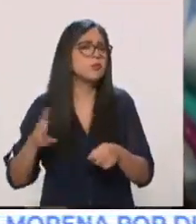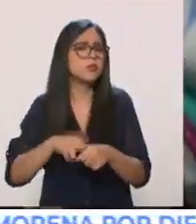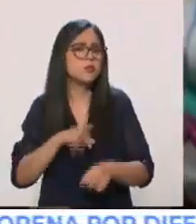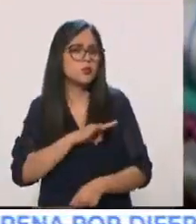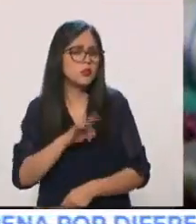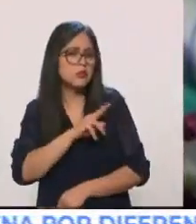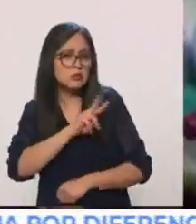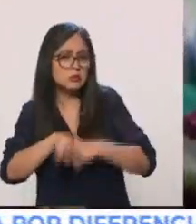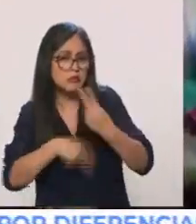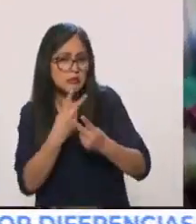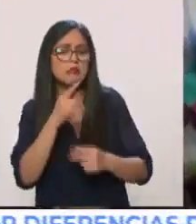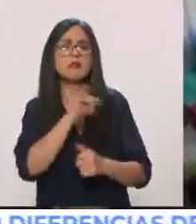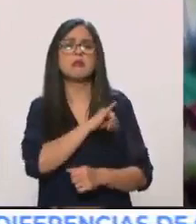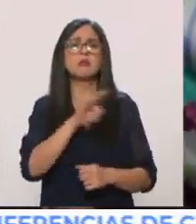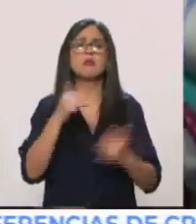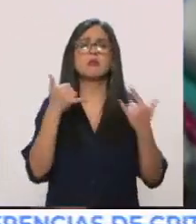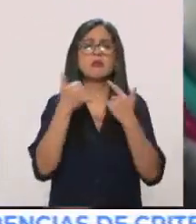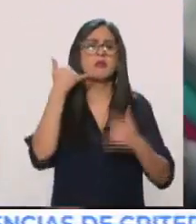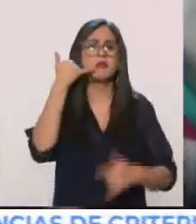al